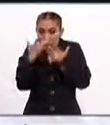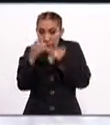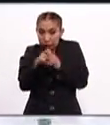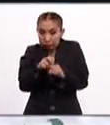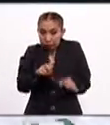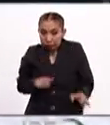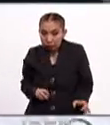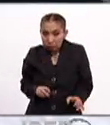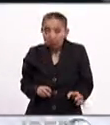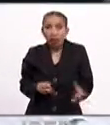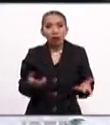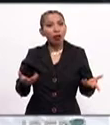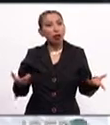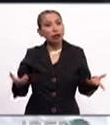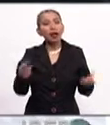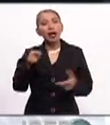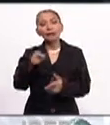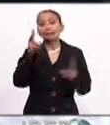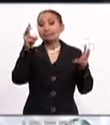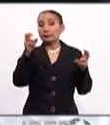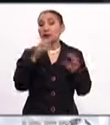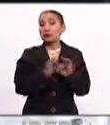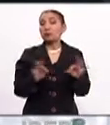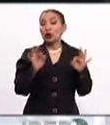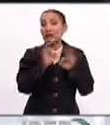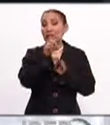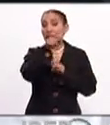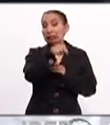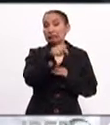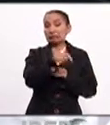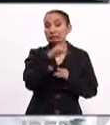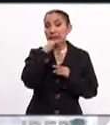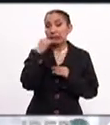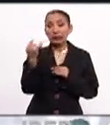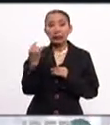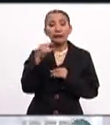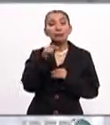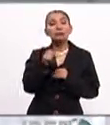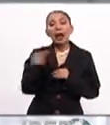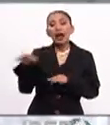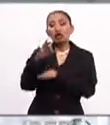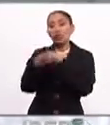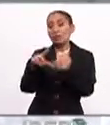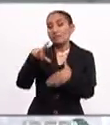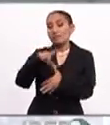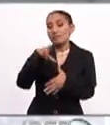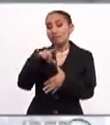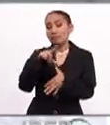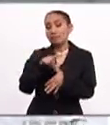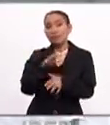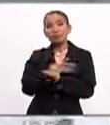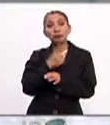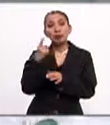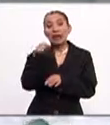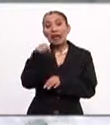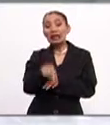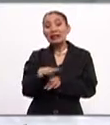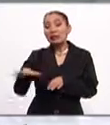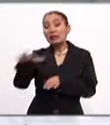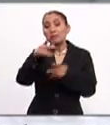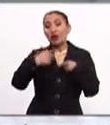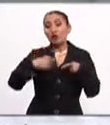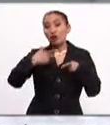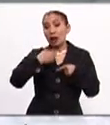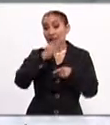renuncia. Así es que ese es un caso muy importante para toda América Latina porque ahí la sociedad